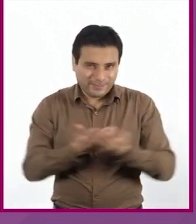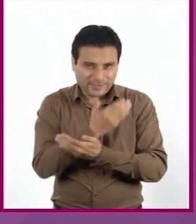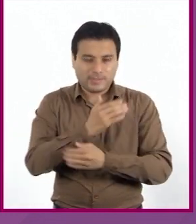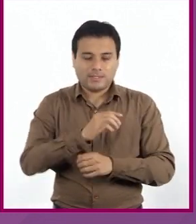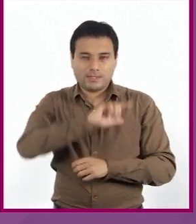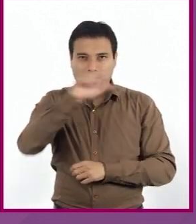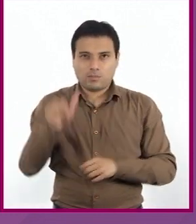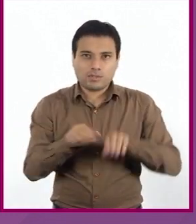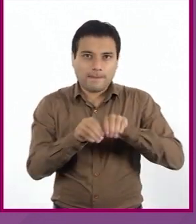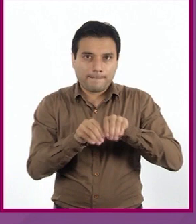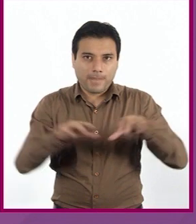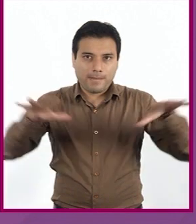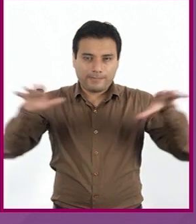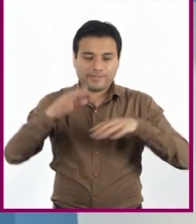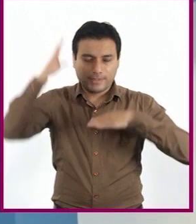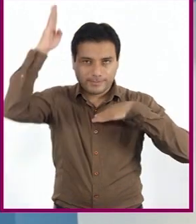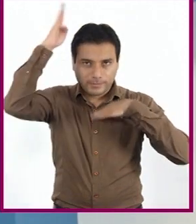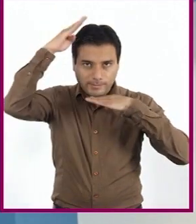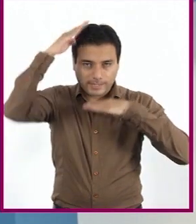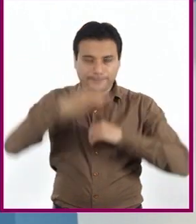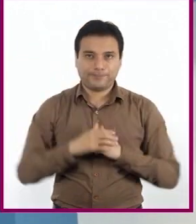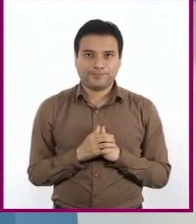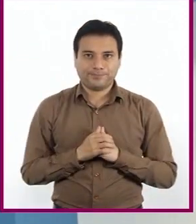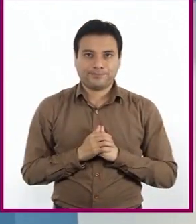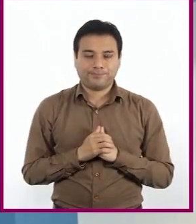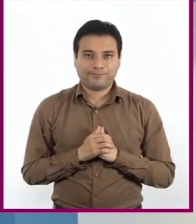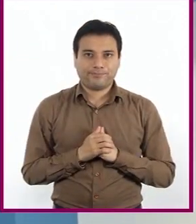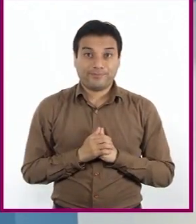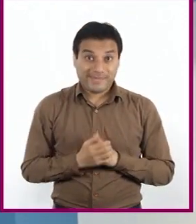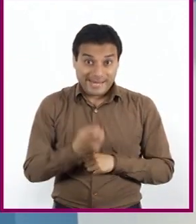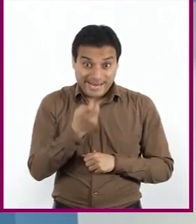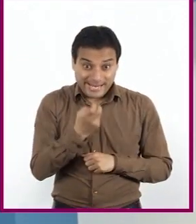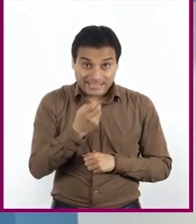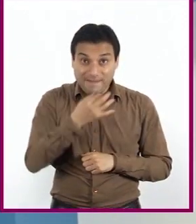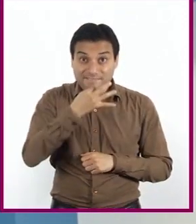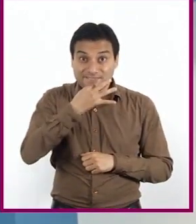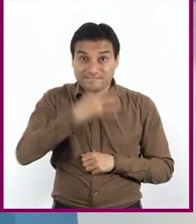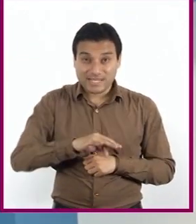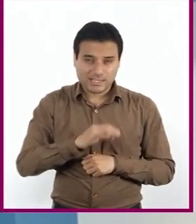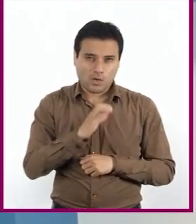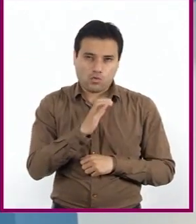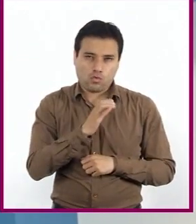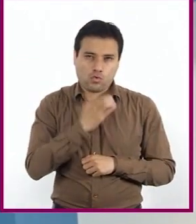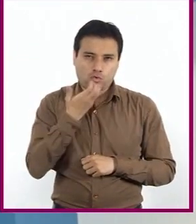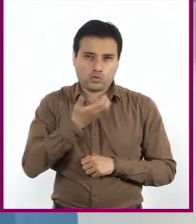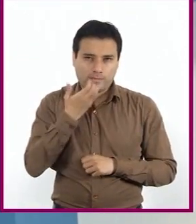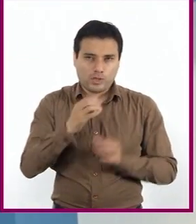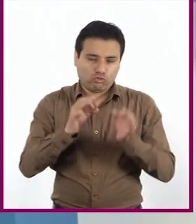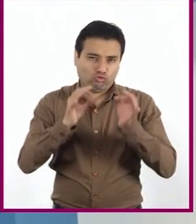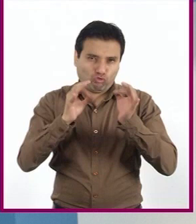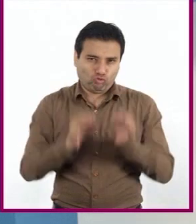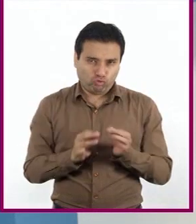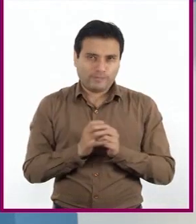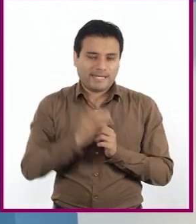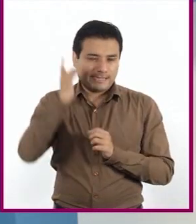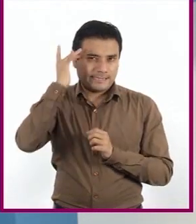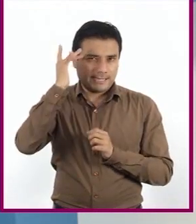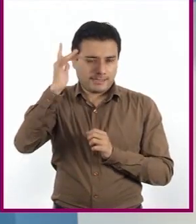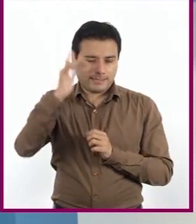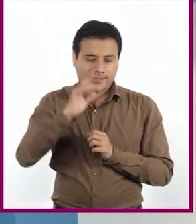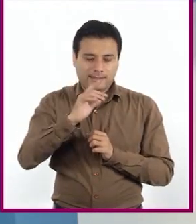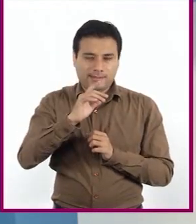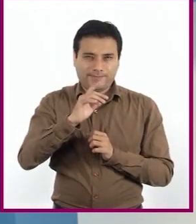olmeca, describe el historiador. Esta celebración, que solamente se representa en Santiago de Tuxtla y